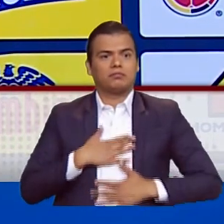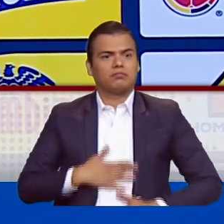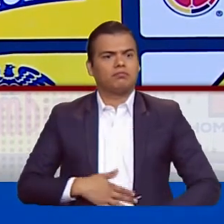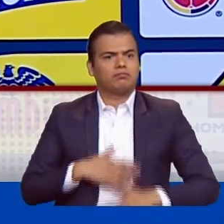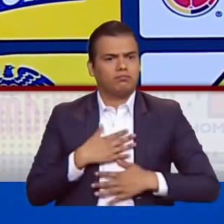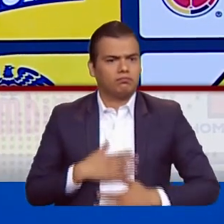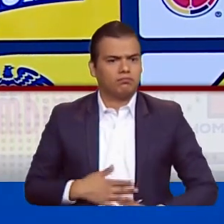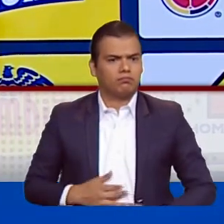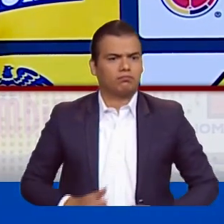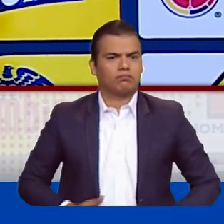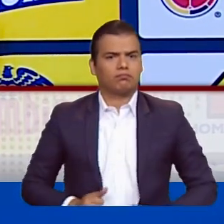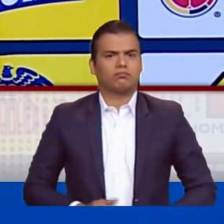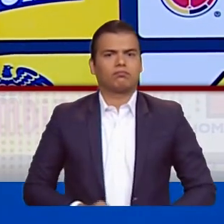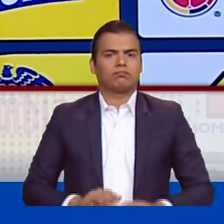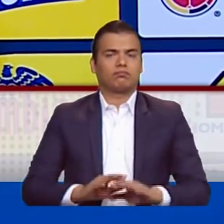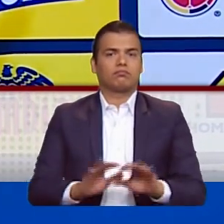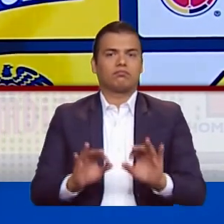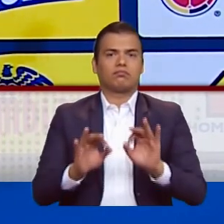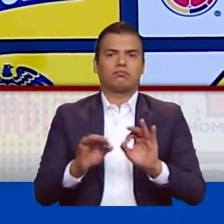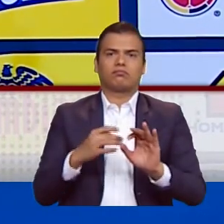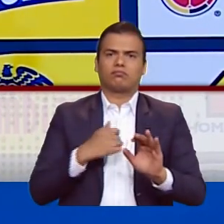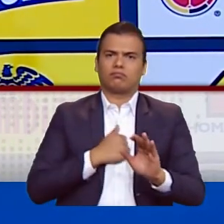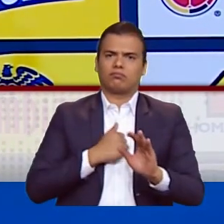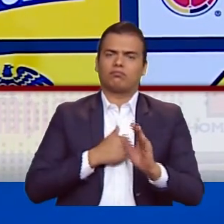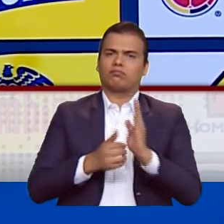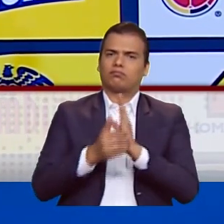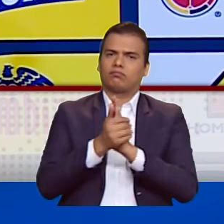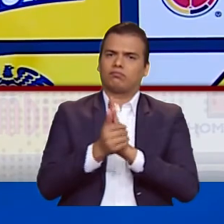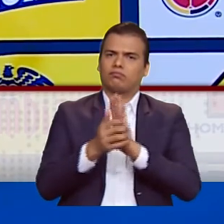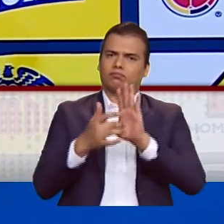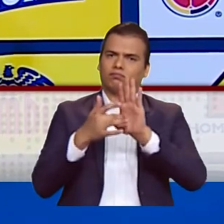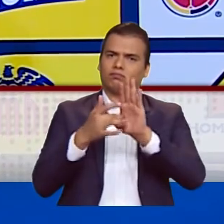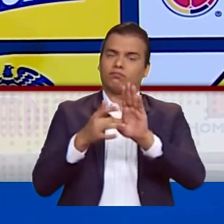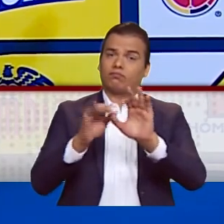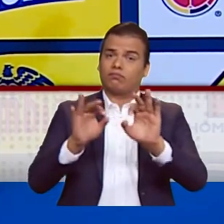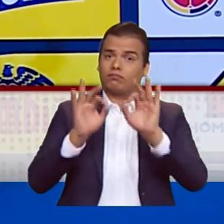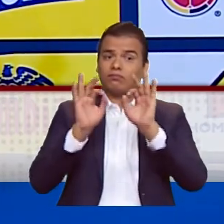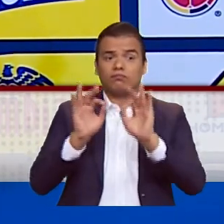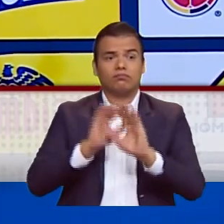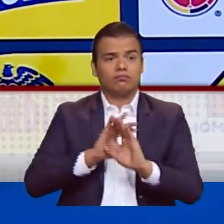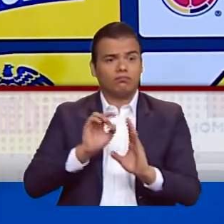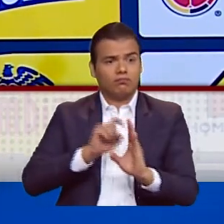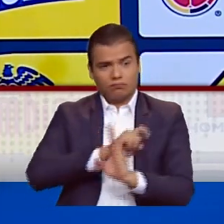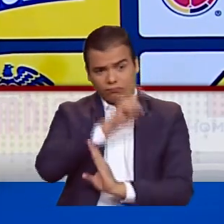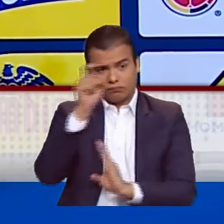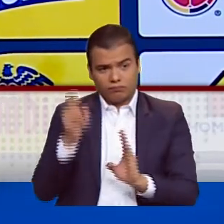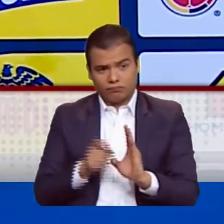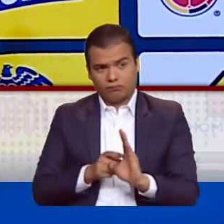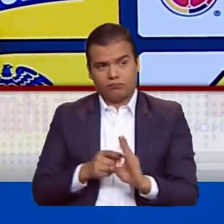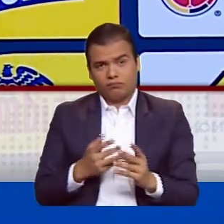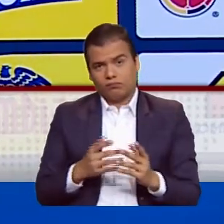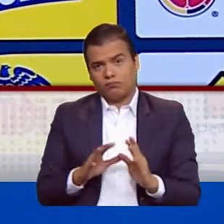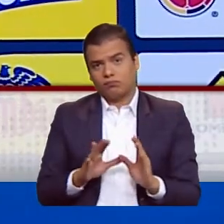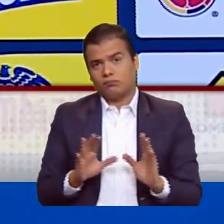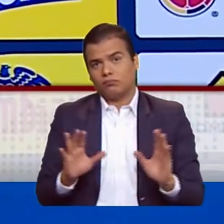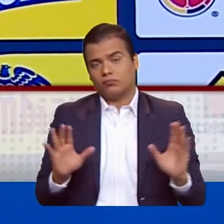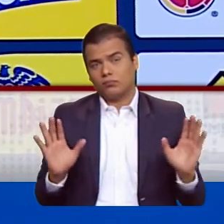de poder mostrar sus cualidades en la cancha, como una estrella, brillar en la cancha. Porque